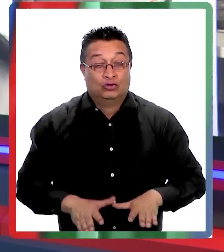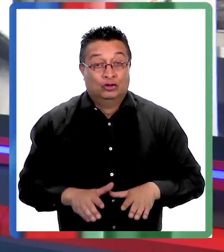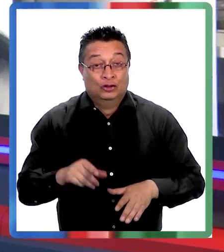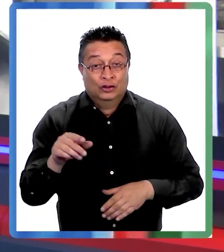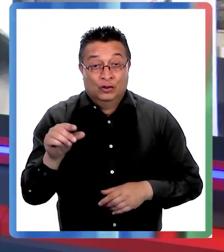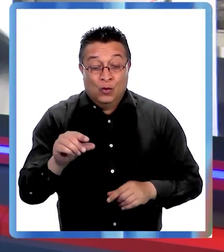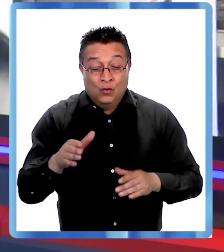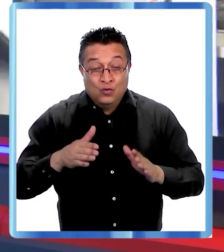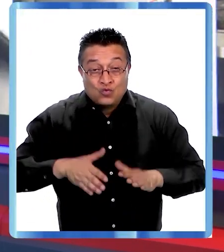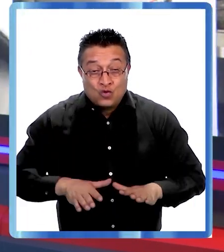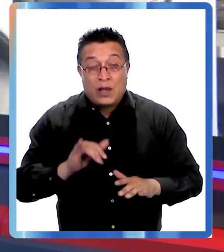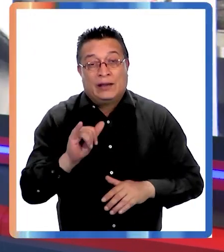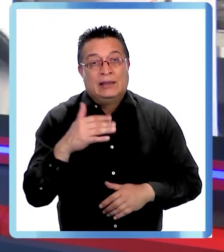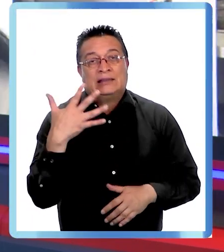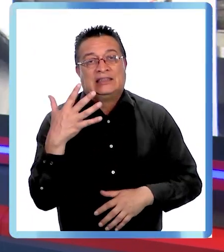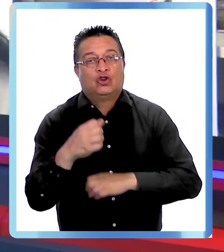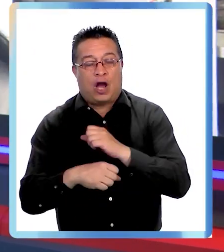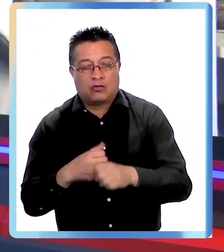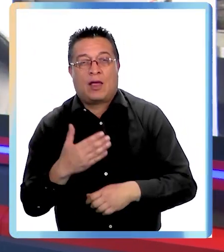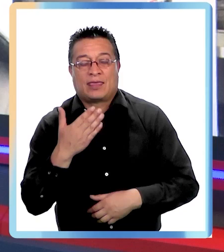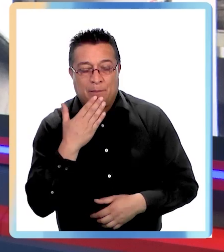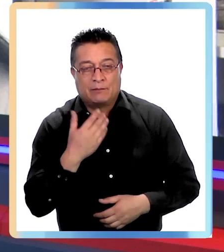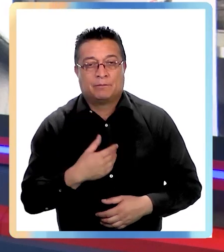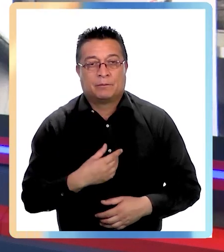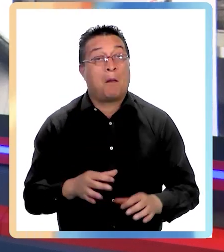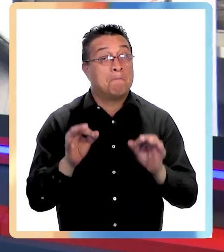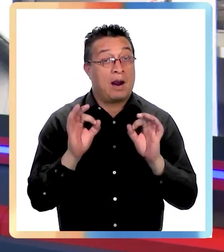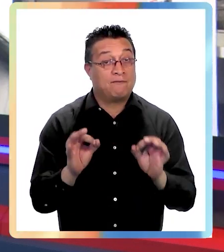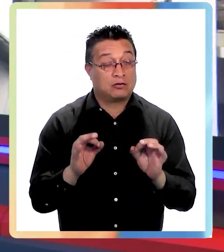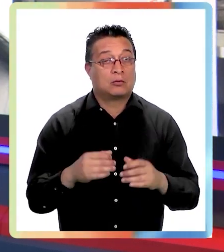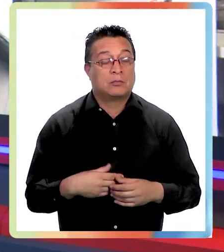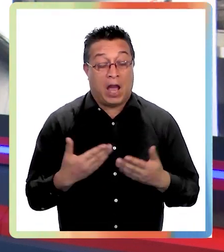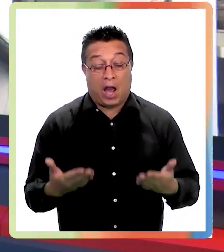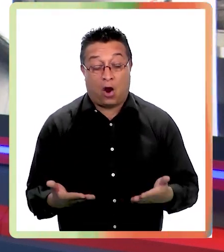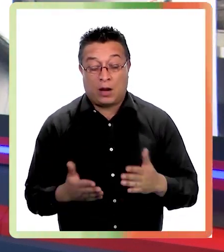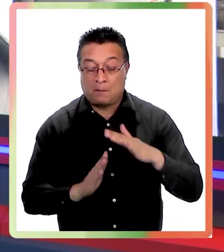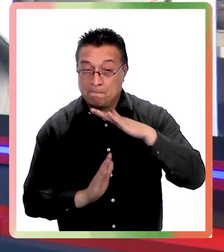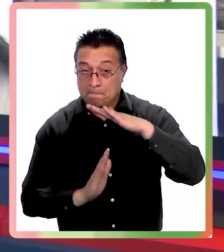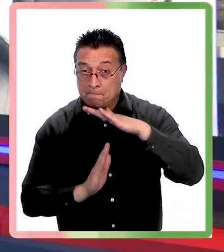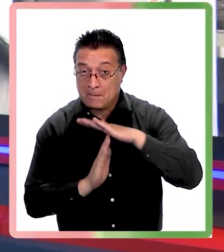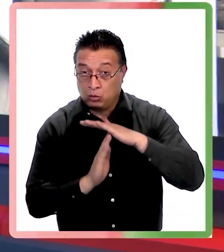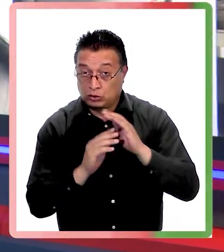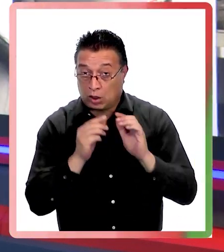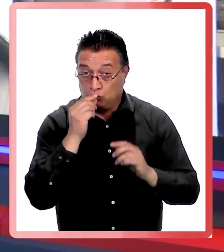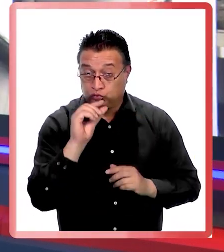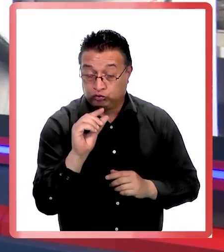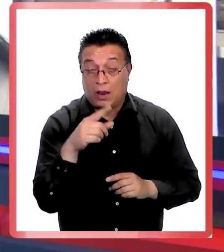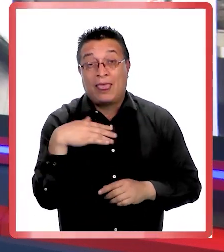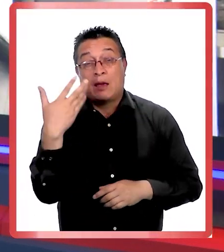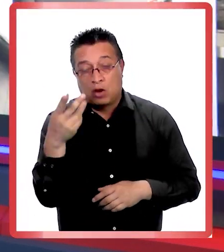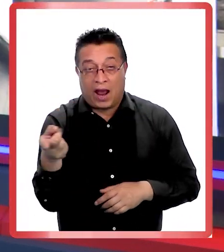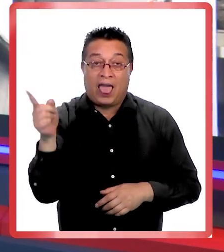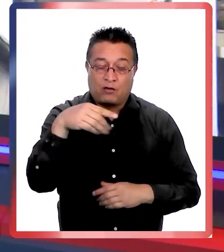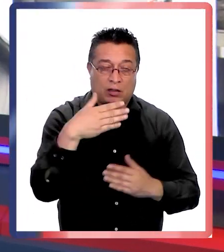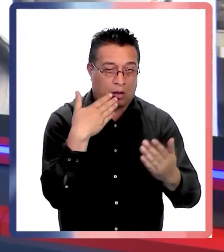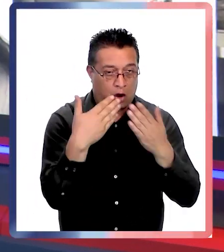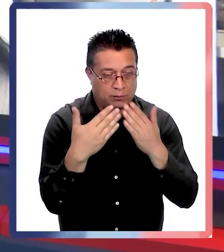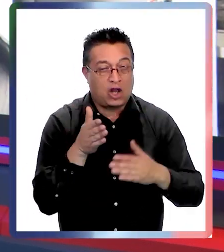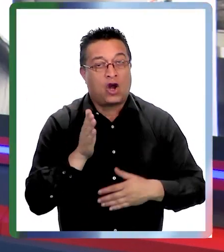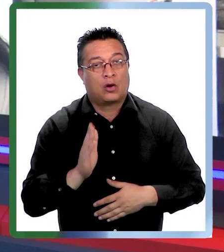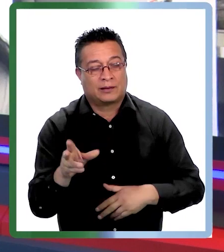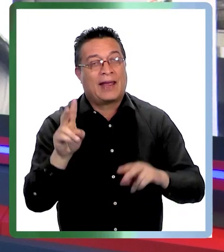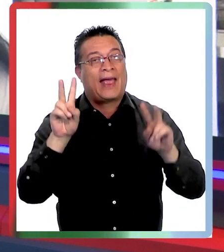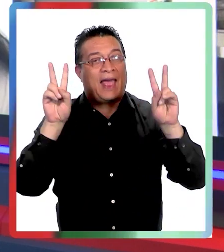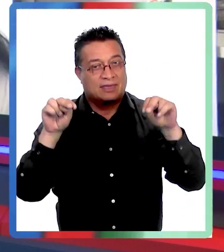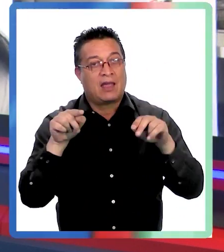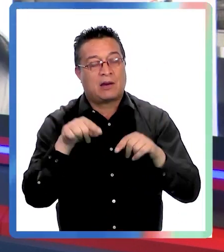nacido y alrededor de los 5 años. Perfecto, doctora, vamos a ir a una pequeña pausa y a la vuelta seguimos conversando